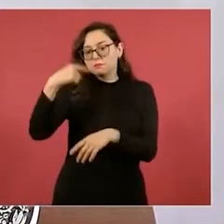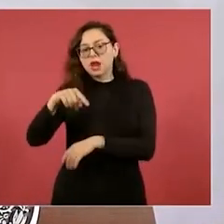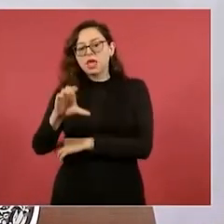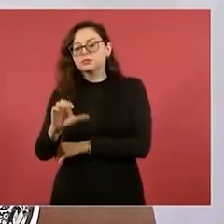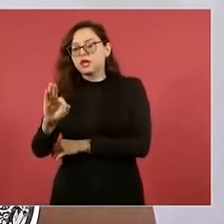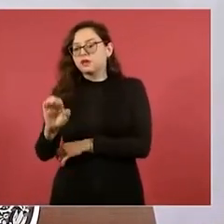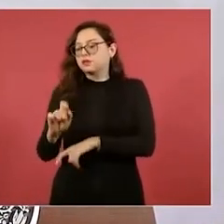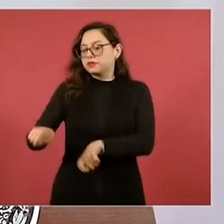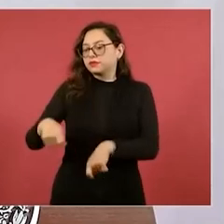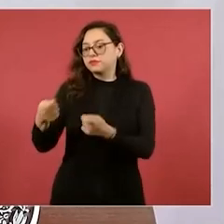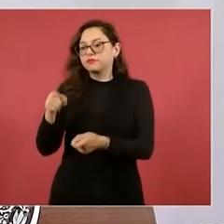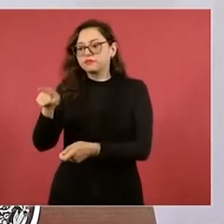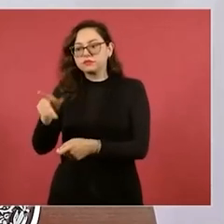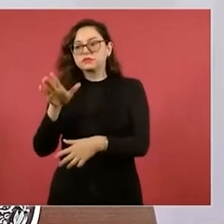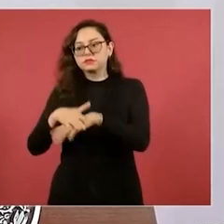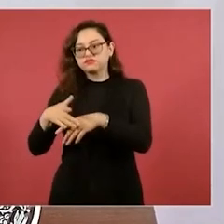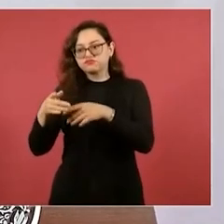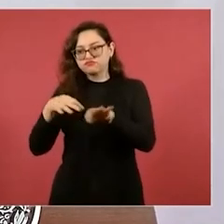generara energía eléctrica